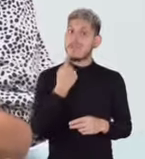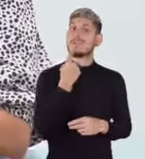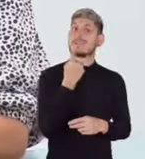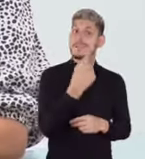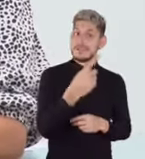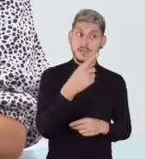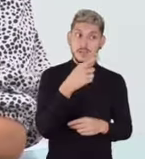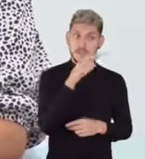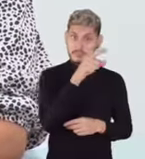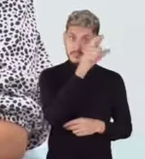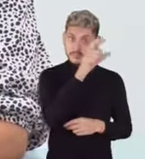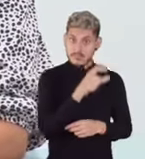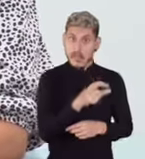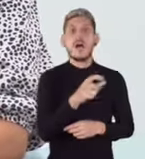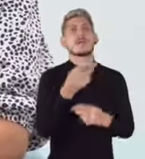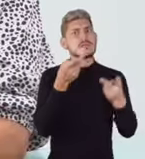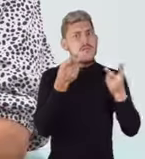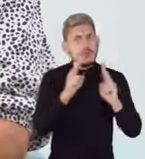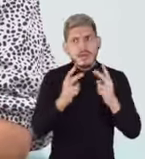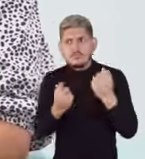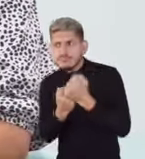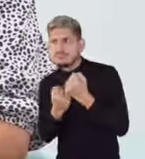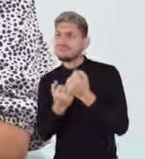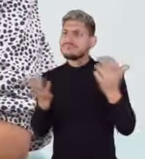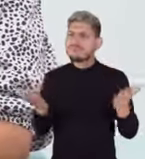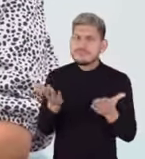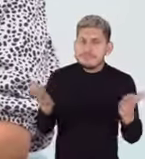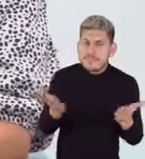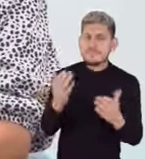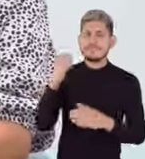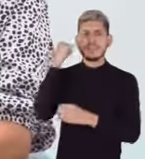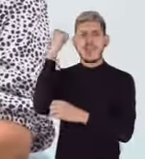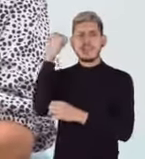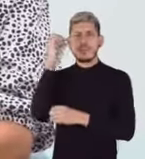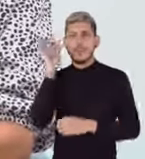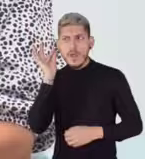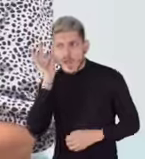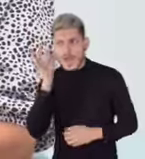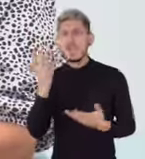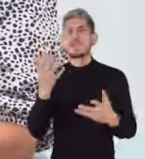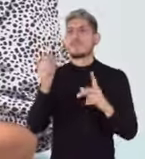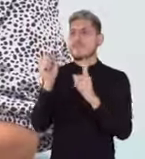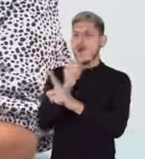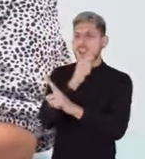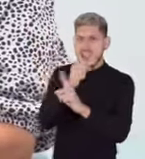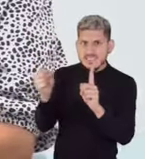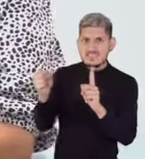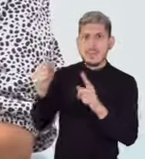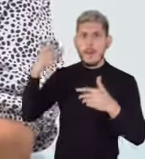los derechos de las mujeres, ha estado peleando por el tema de la violencia política y cómo